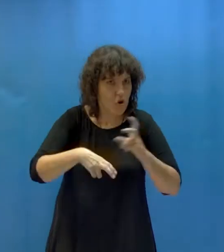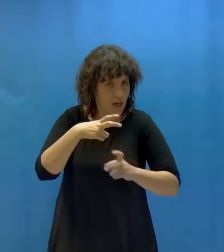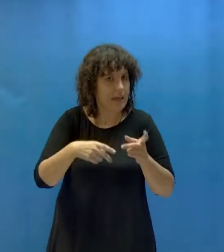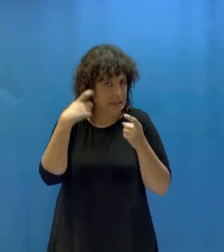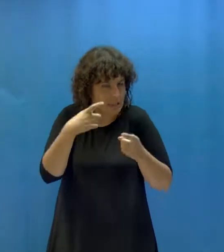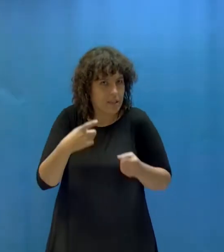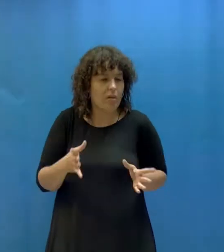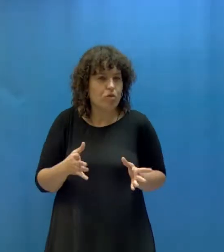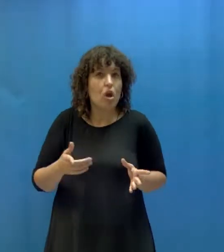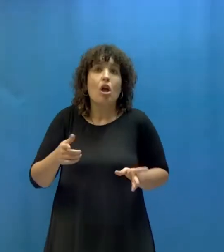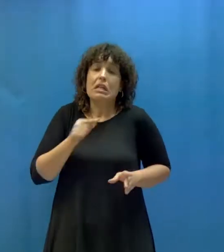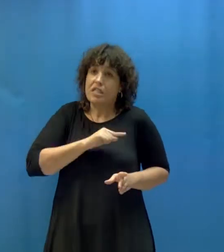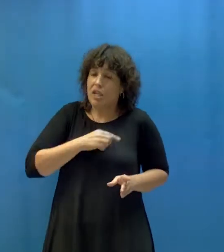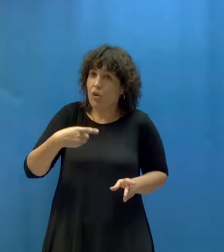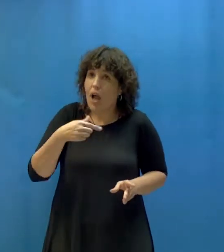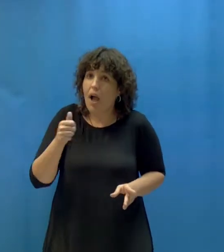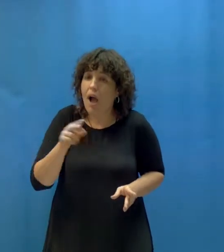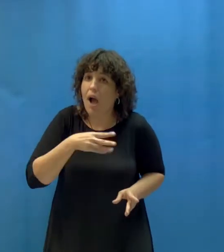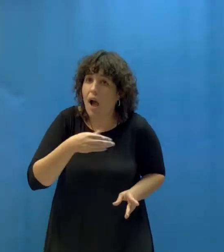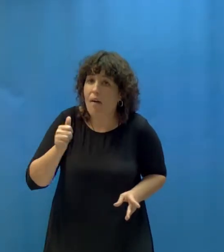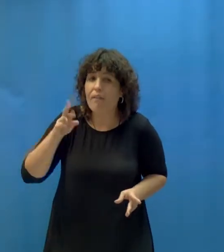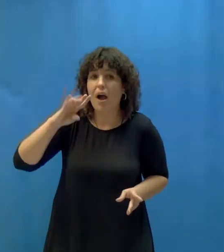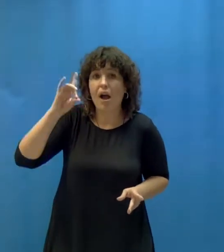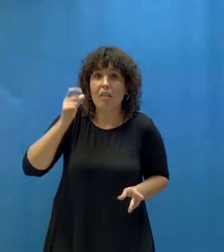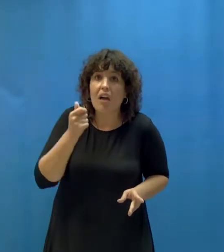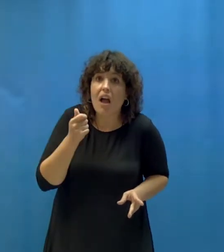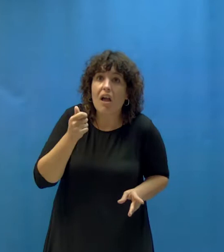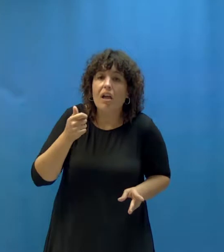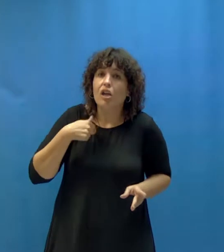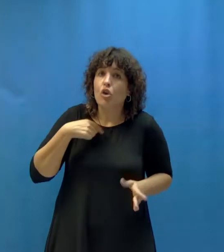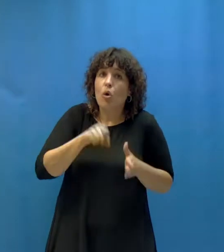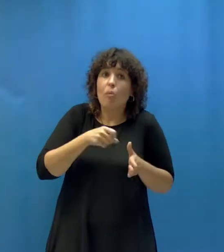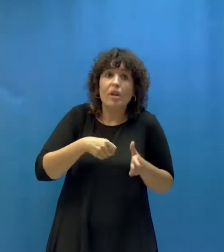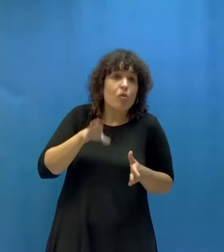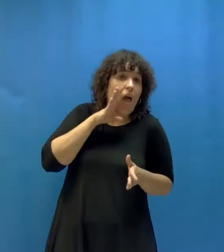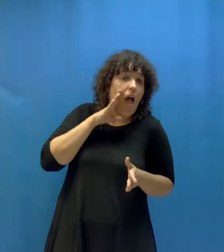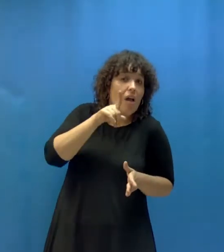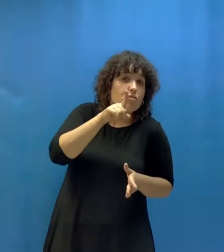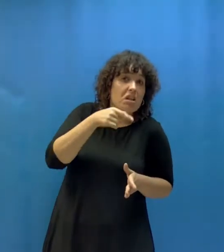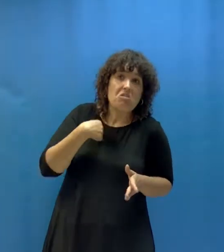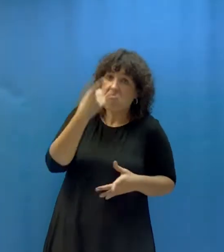recuerdo, señora Gabarda, aquella película de Don RQR. No recuerdo esa película.